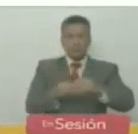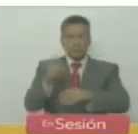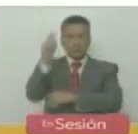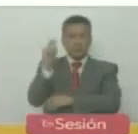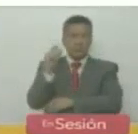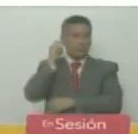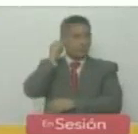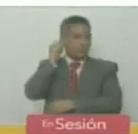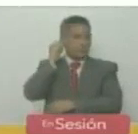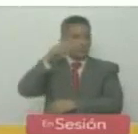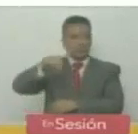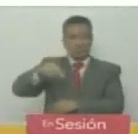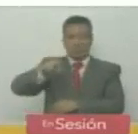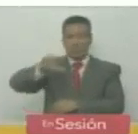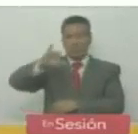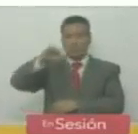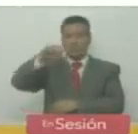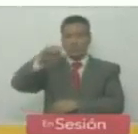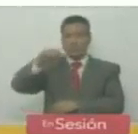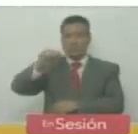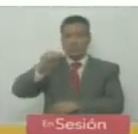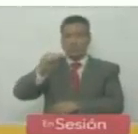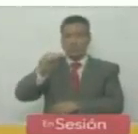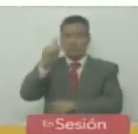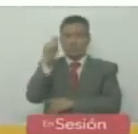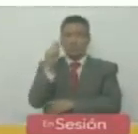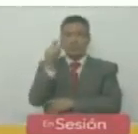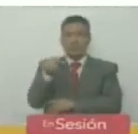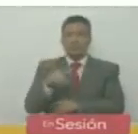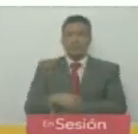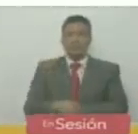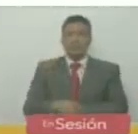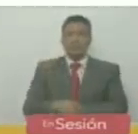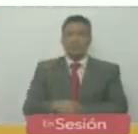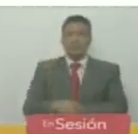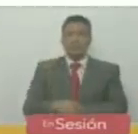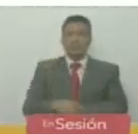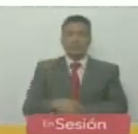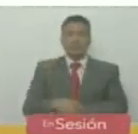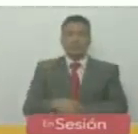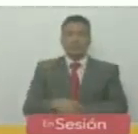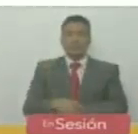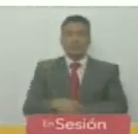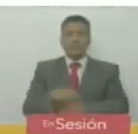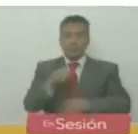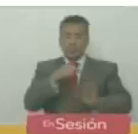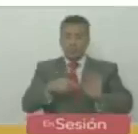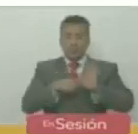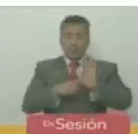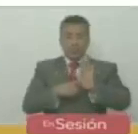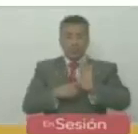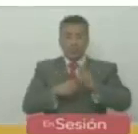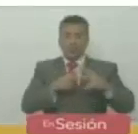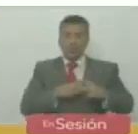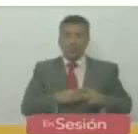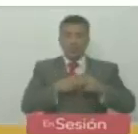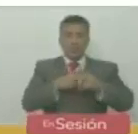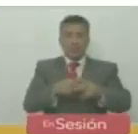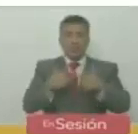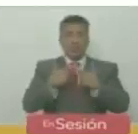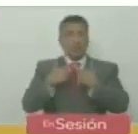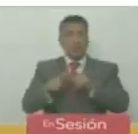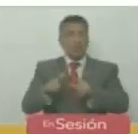diputada María Yanitza Bogado Méndez, mediante la cual presenta de forma voluntaria, libre